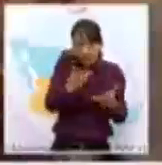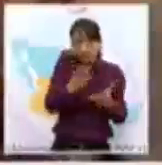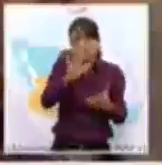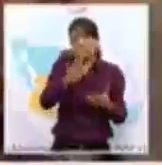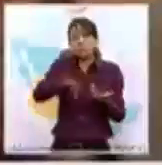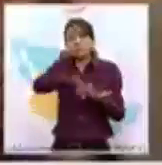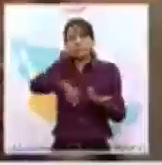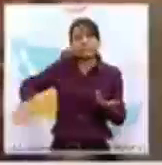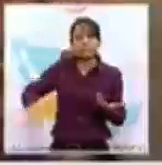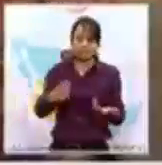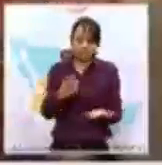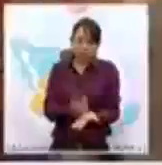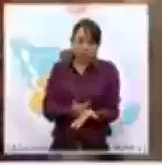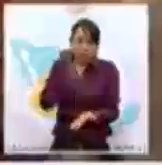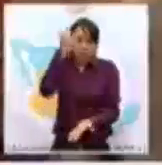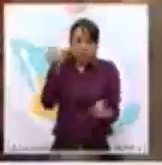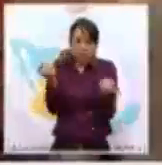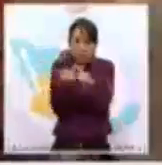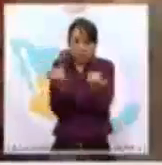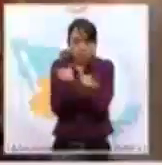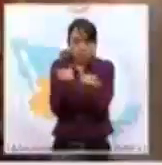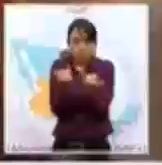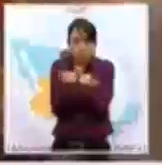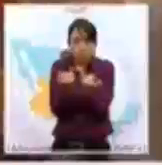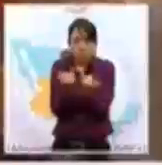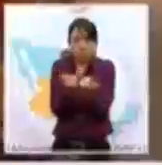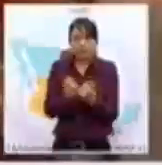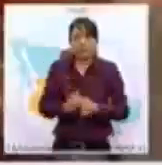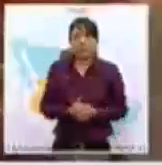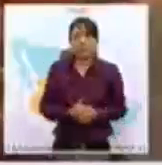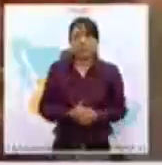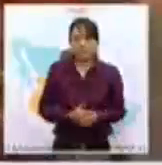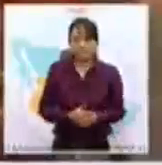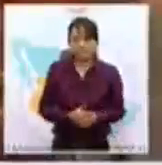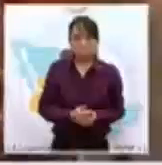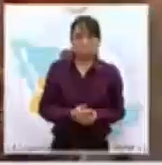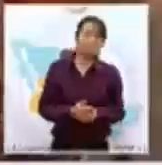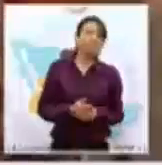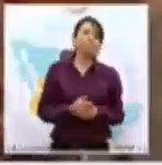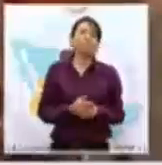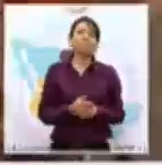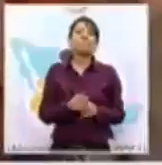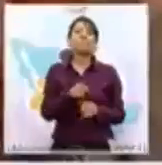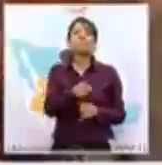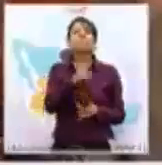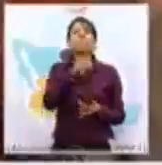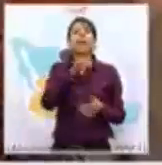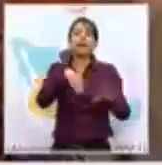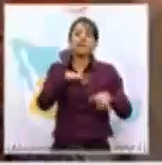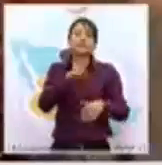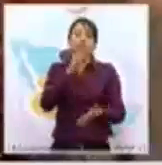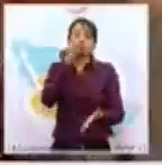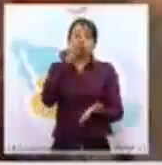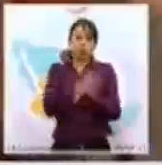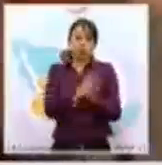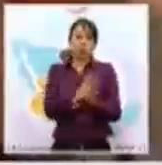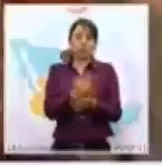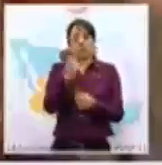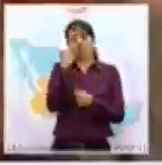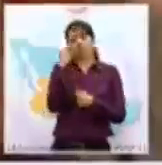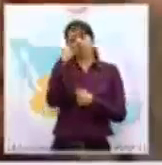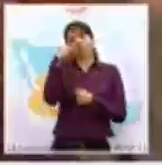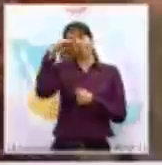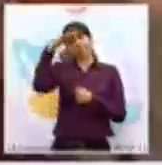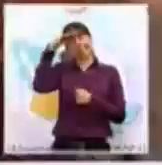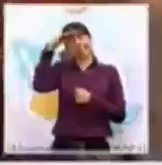de mis preguntas, porque bueno, nos habíamos quedado con cosas muy tradicionales, como que solamente la educación era el instrumento de la movilidad